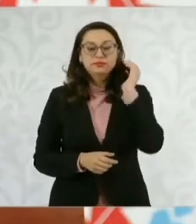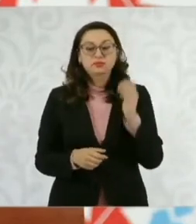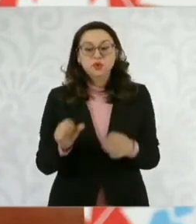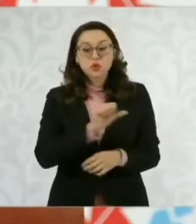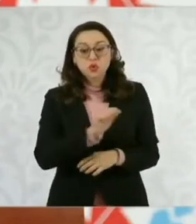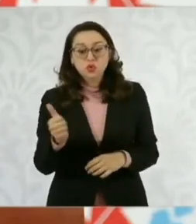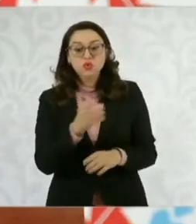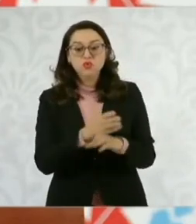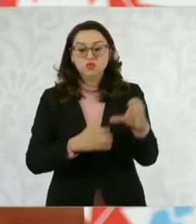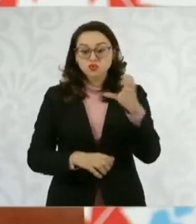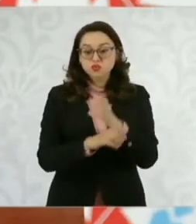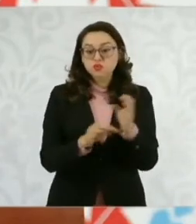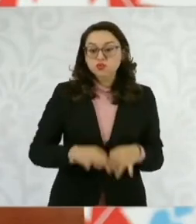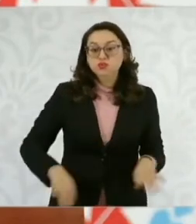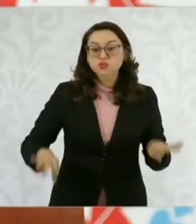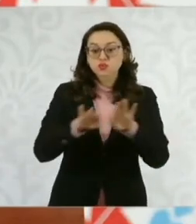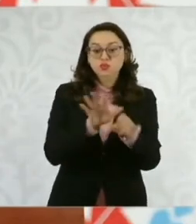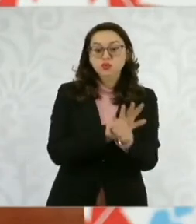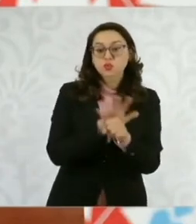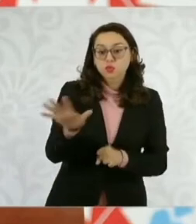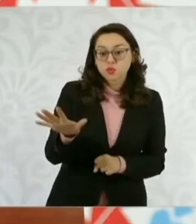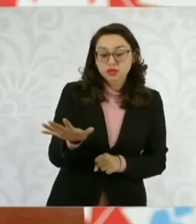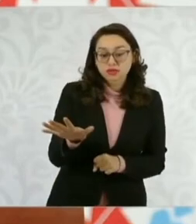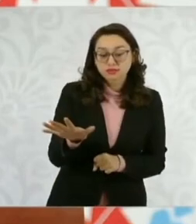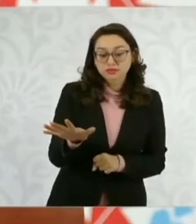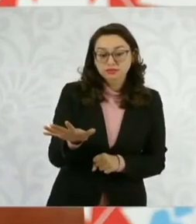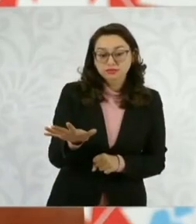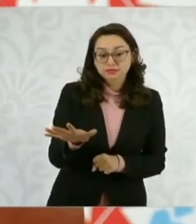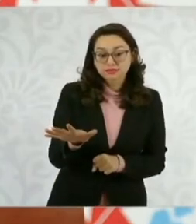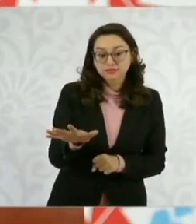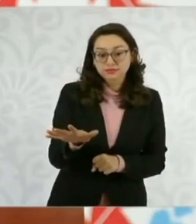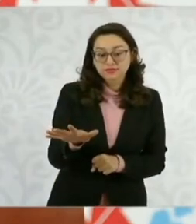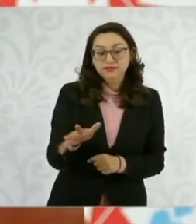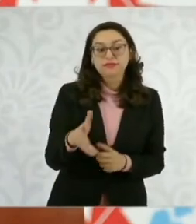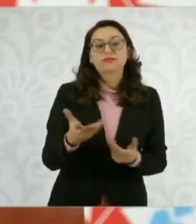planteamos? Que México poco a poco debe producir